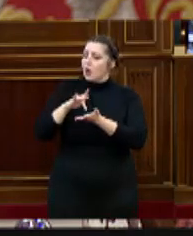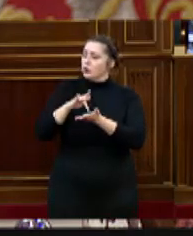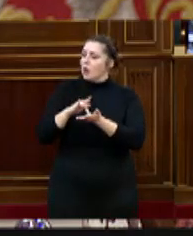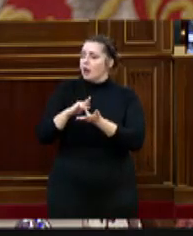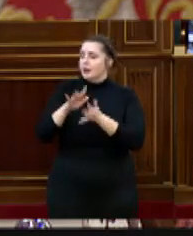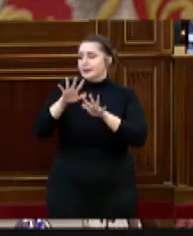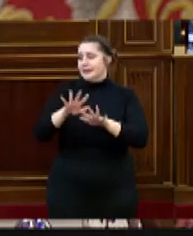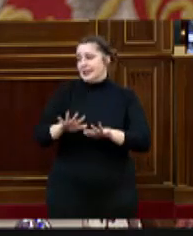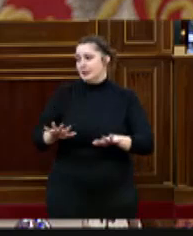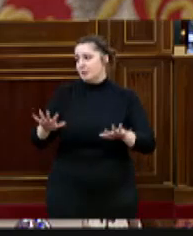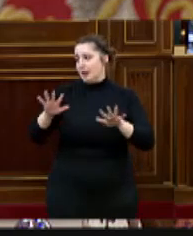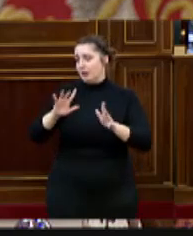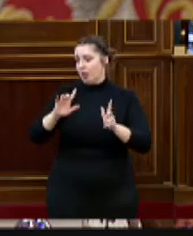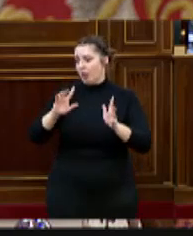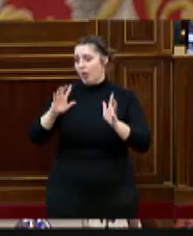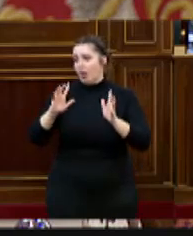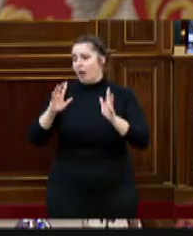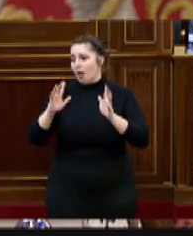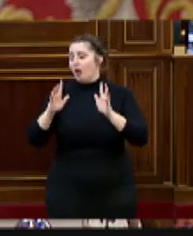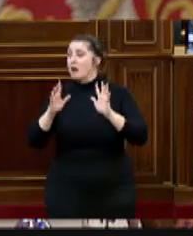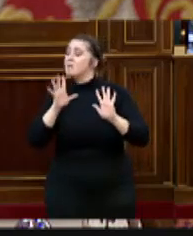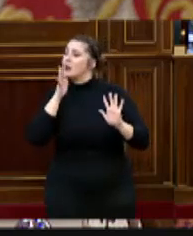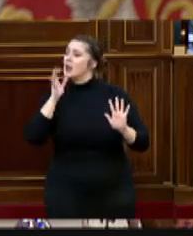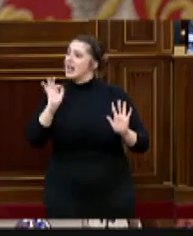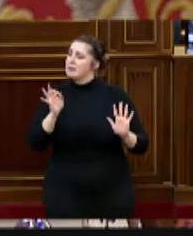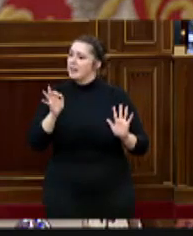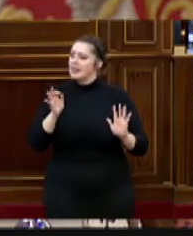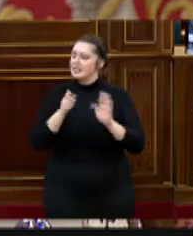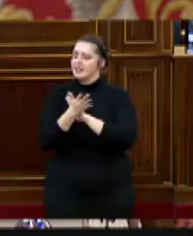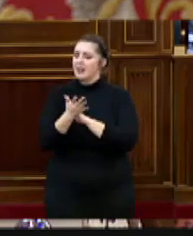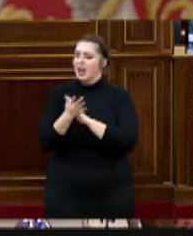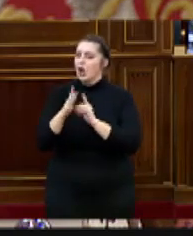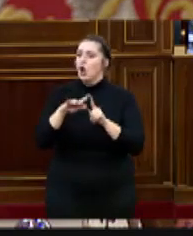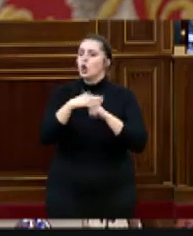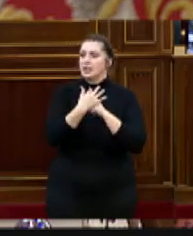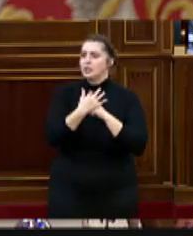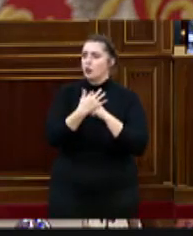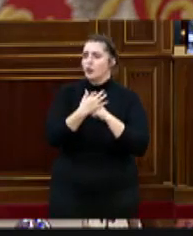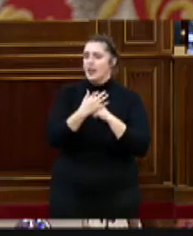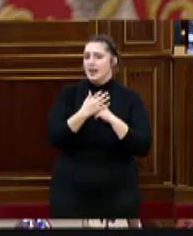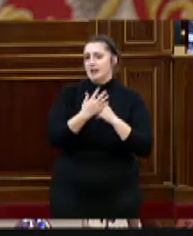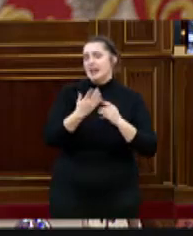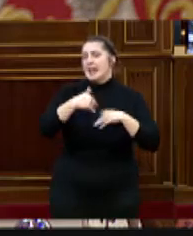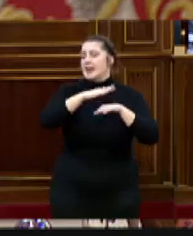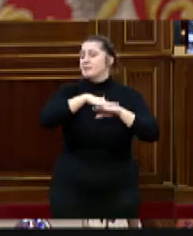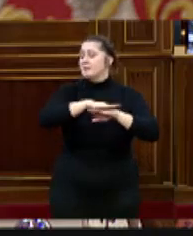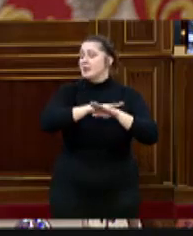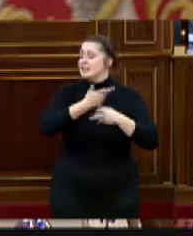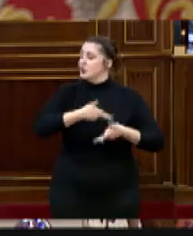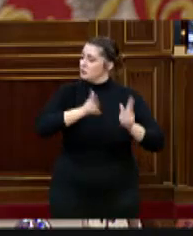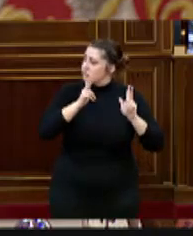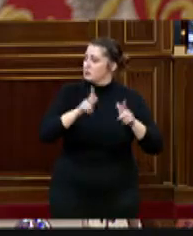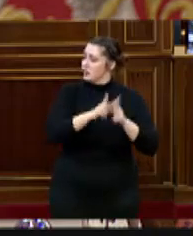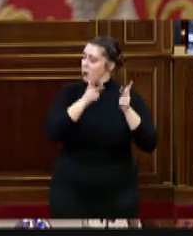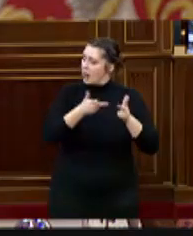lentamente pero también es cierto que un contexto garantista en el que el estado social y democrático de derecho está